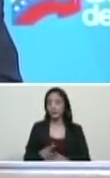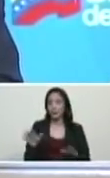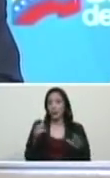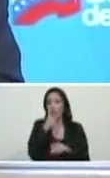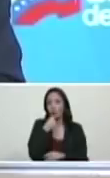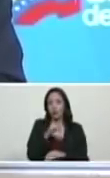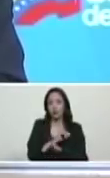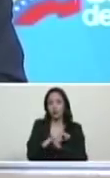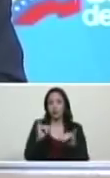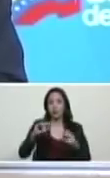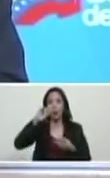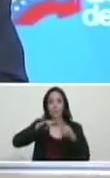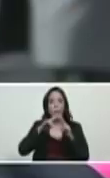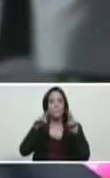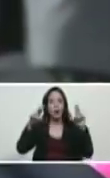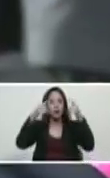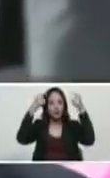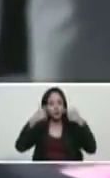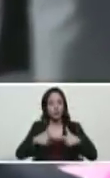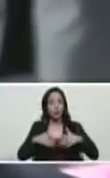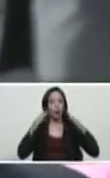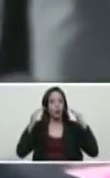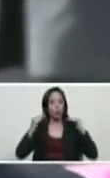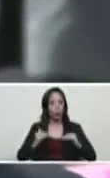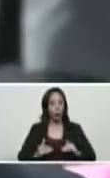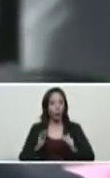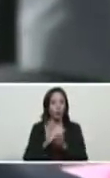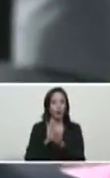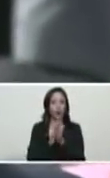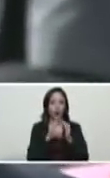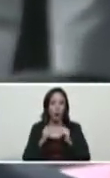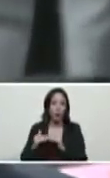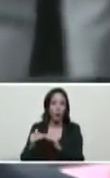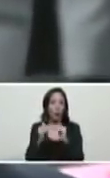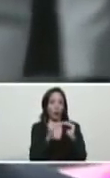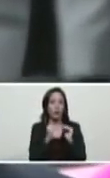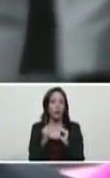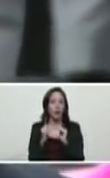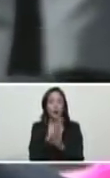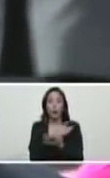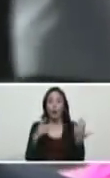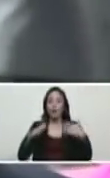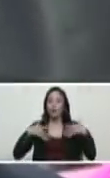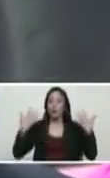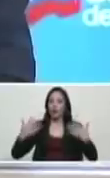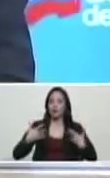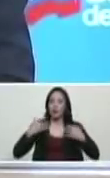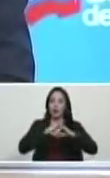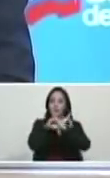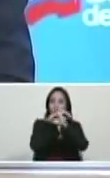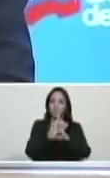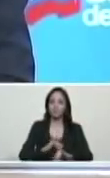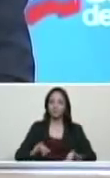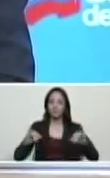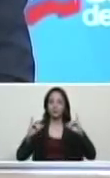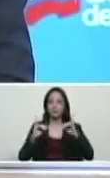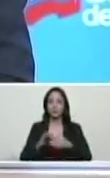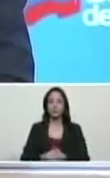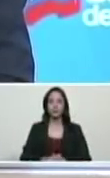sencillo. La paz con prosperidad, la paz con igualdad, la paz con felicidad.